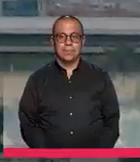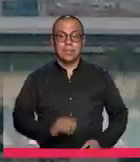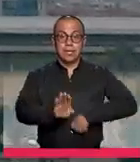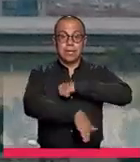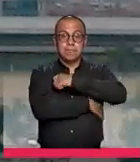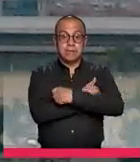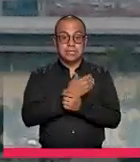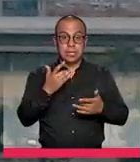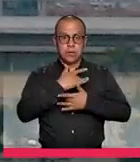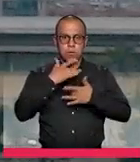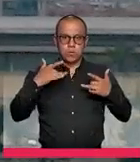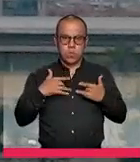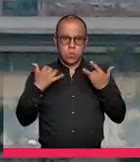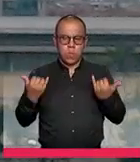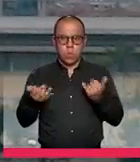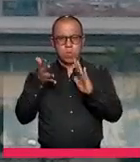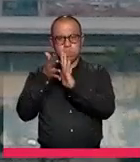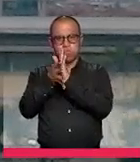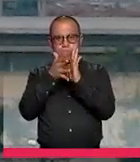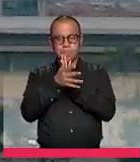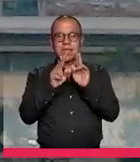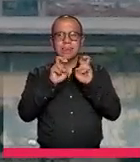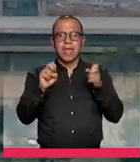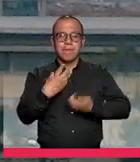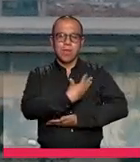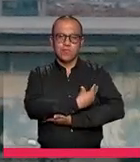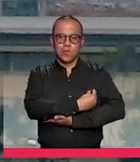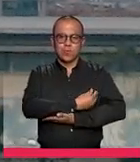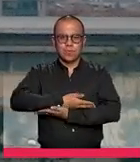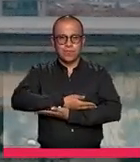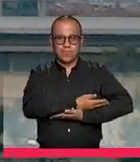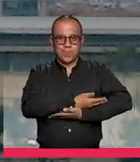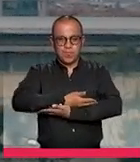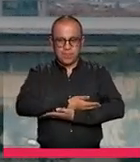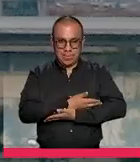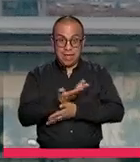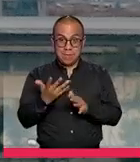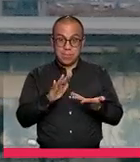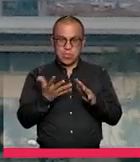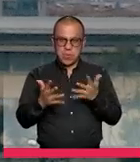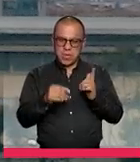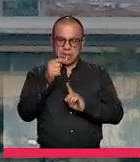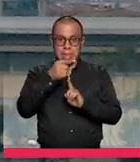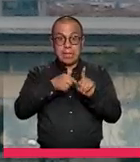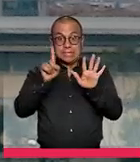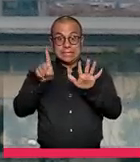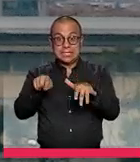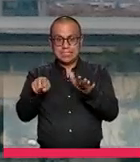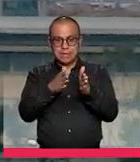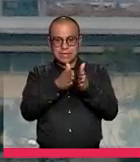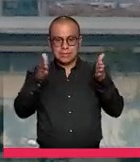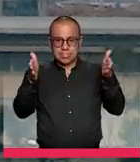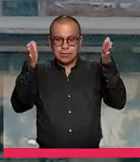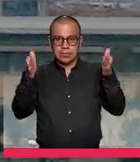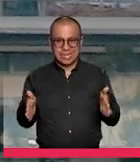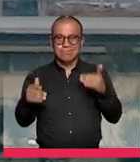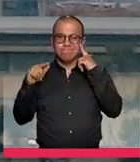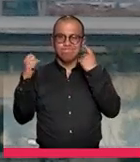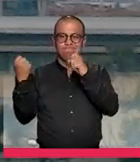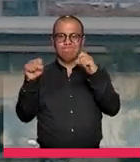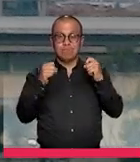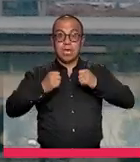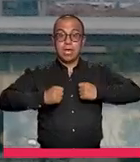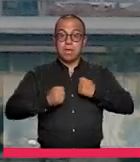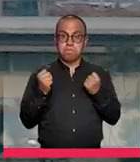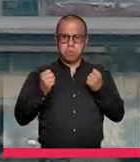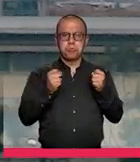Ministerio de Salud entregó un balance sobre la lactancia materna. El promedio de niños que reciben leche materna hasta los 6 meses en el país preocupa, mientras que en